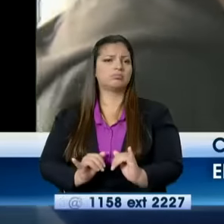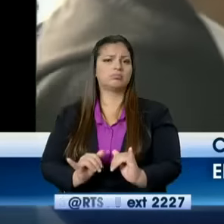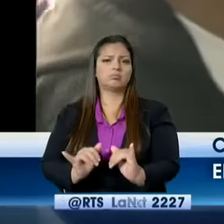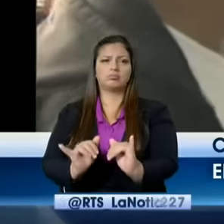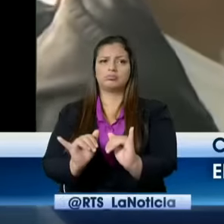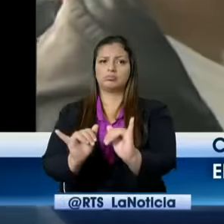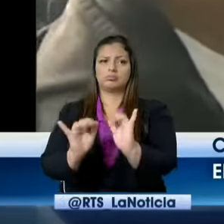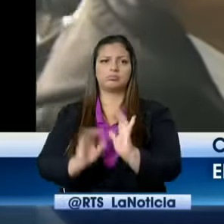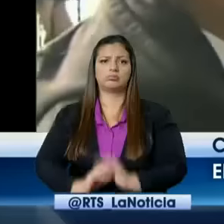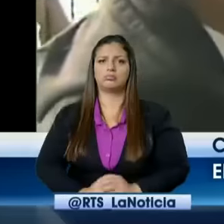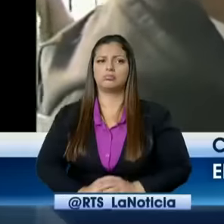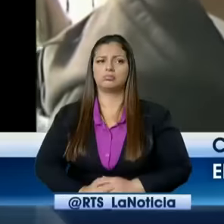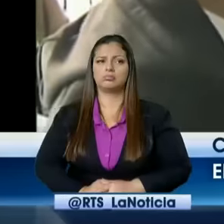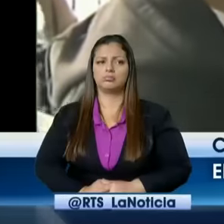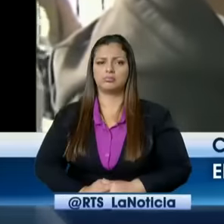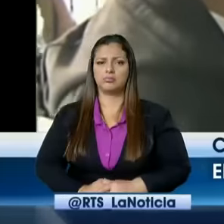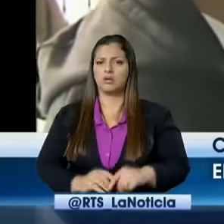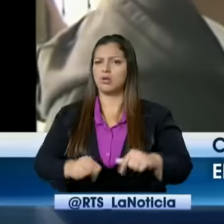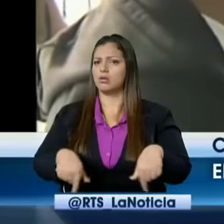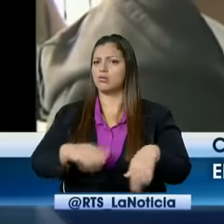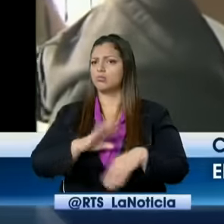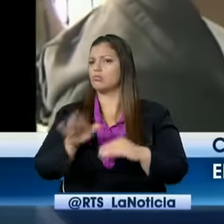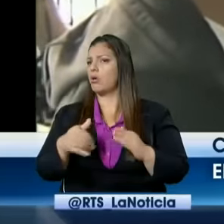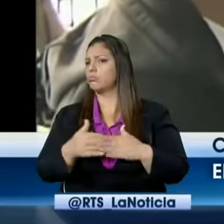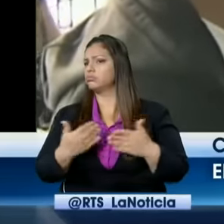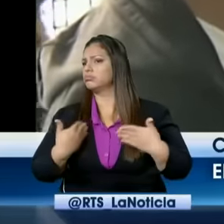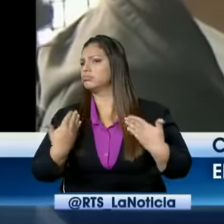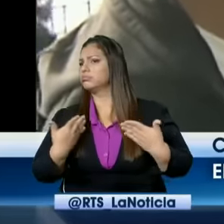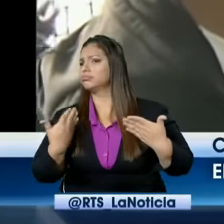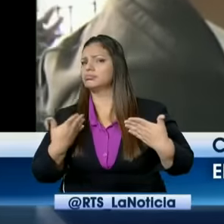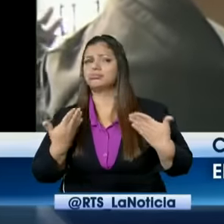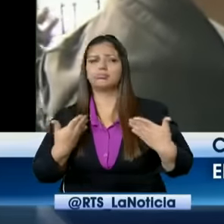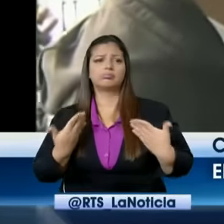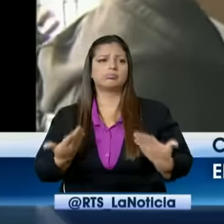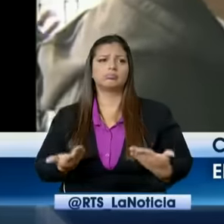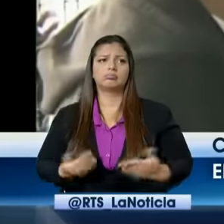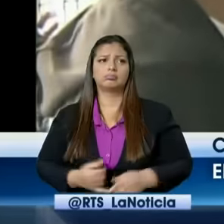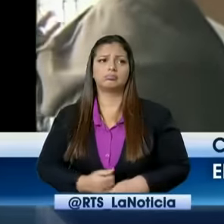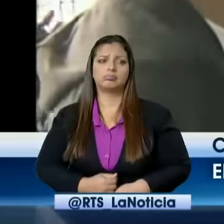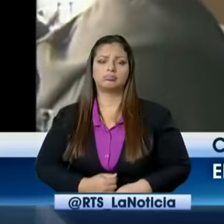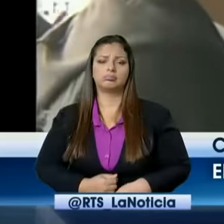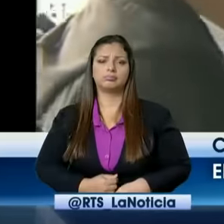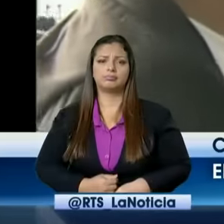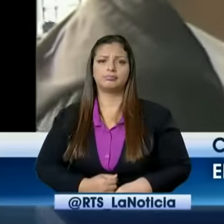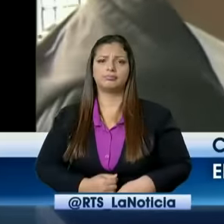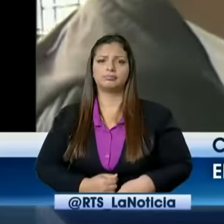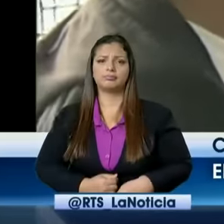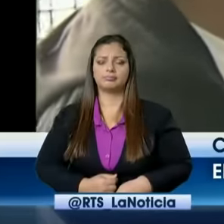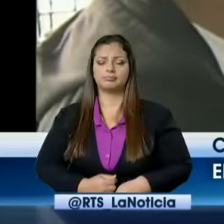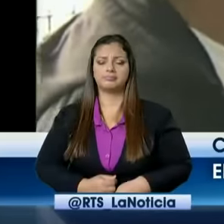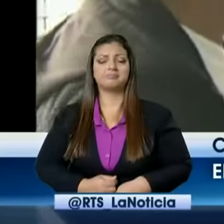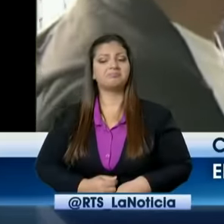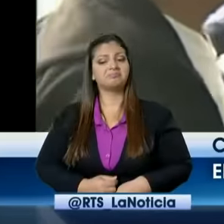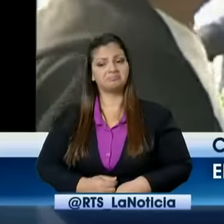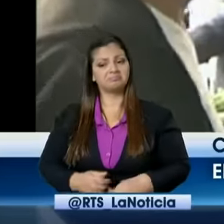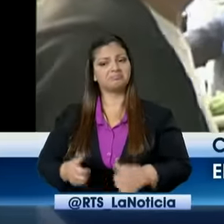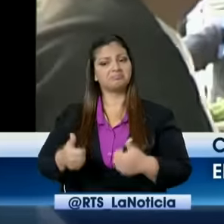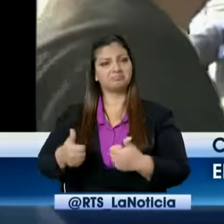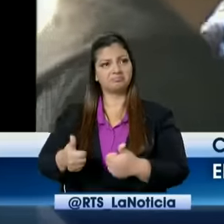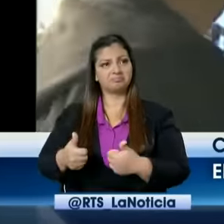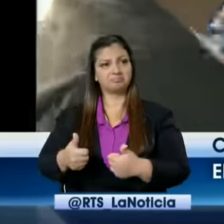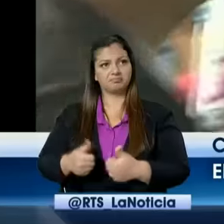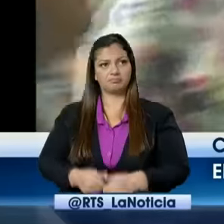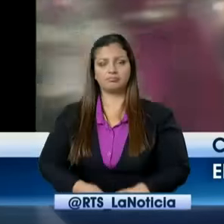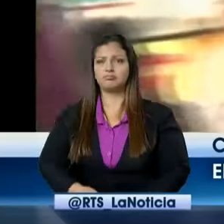subir? Correcto. Estamos correctamente contentos por esa... Por la iniciativa, no. Claro, muy bien. Sí. Aquí